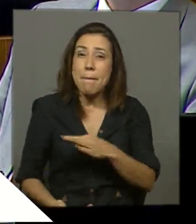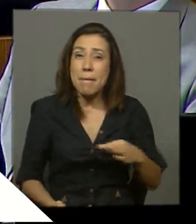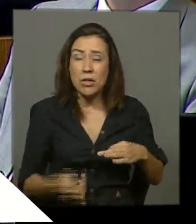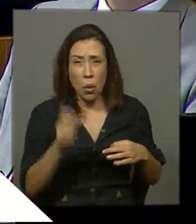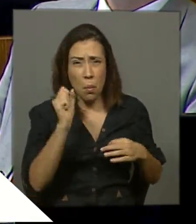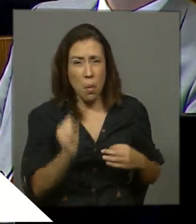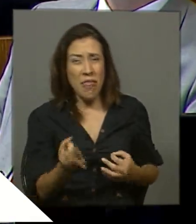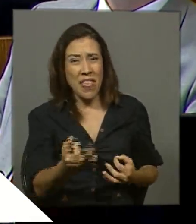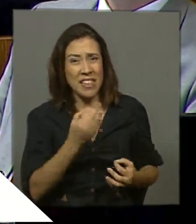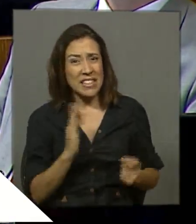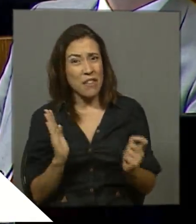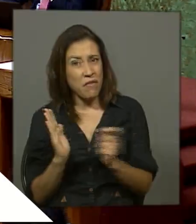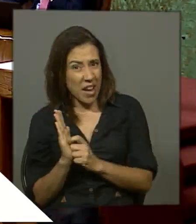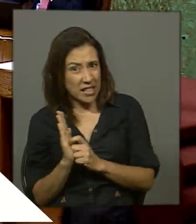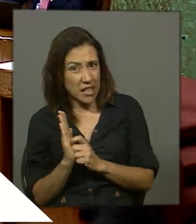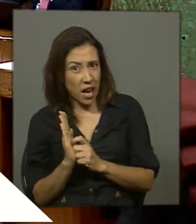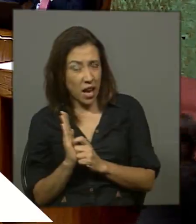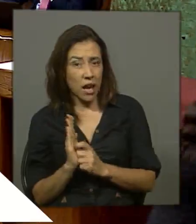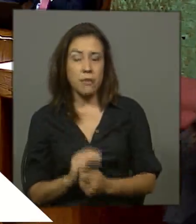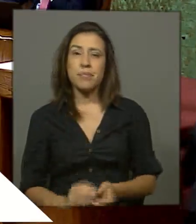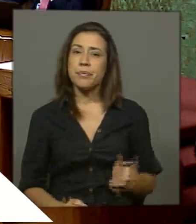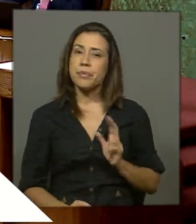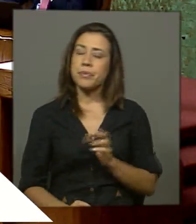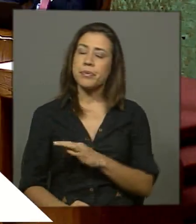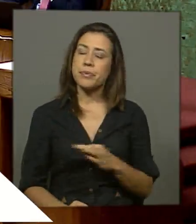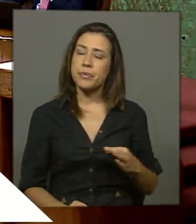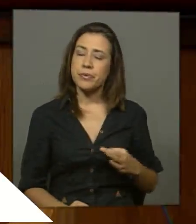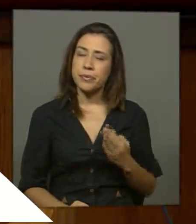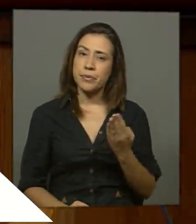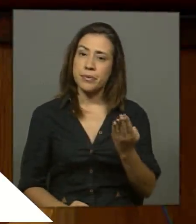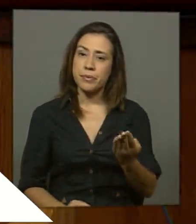nos puede dar una fecha señor